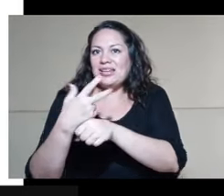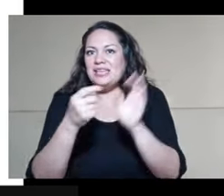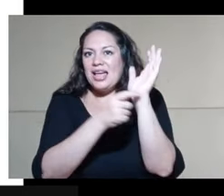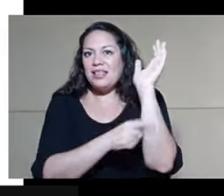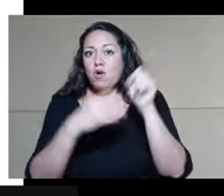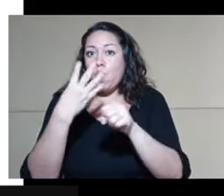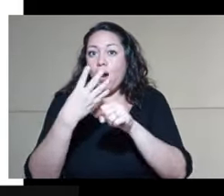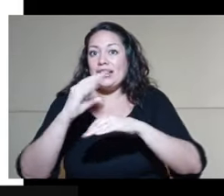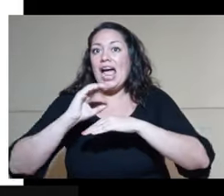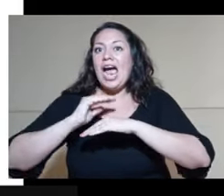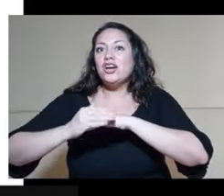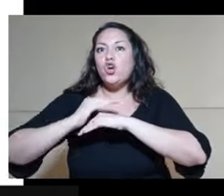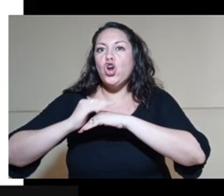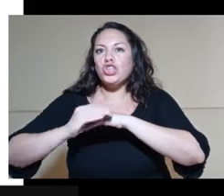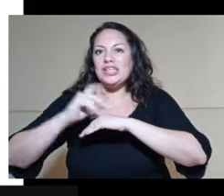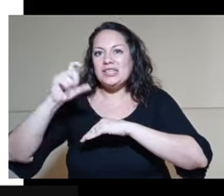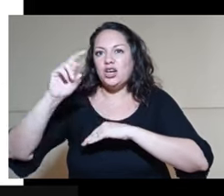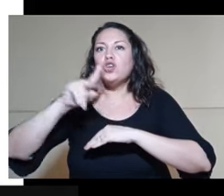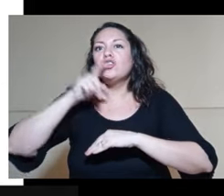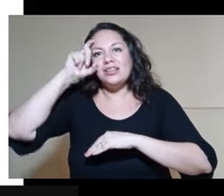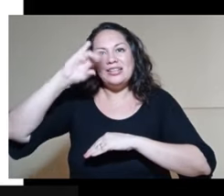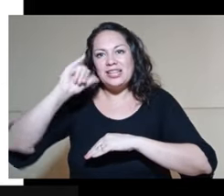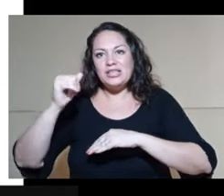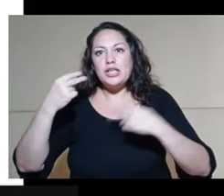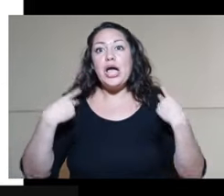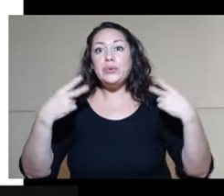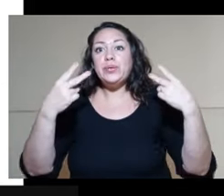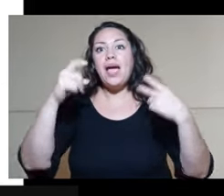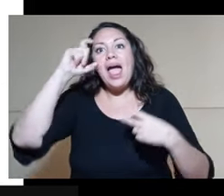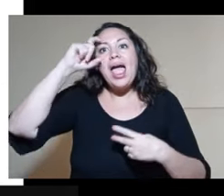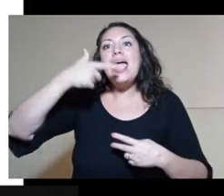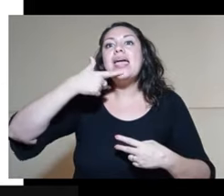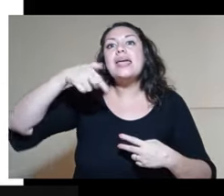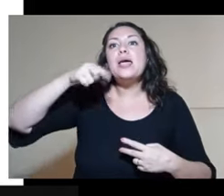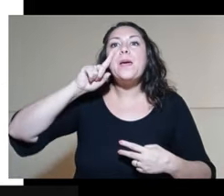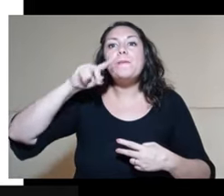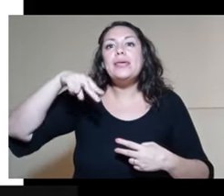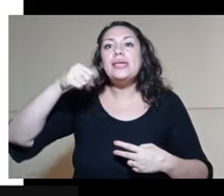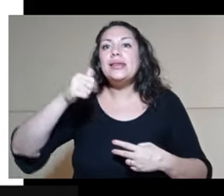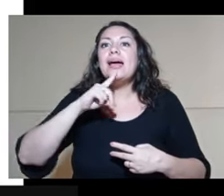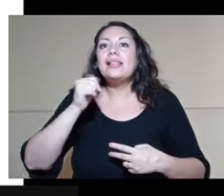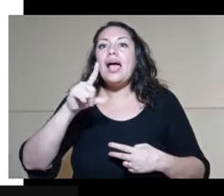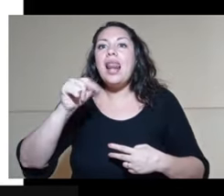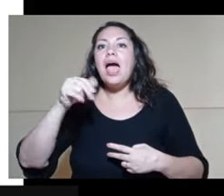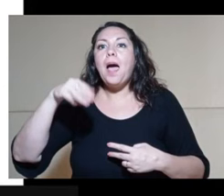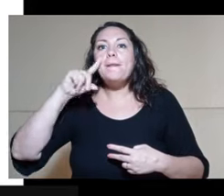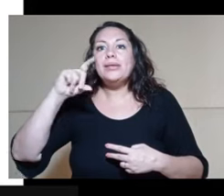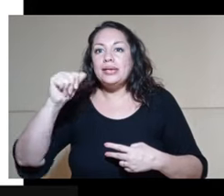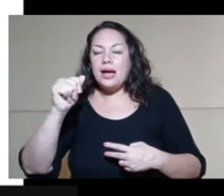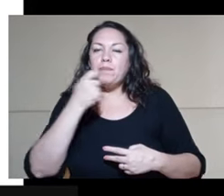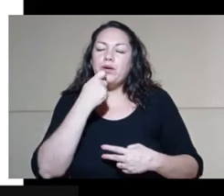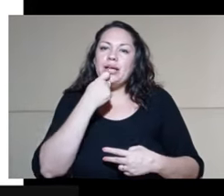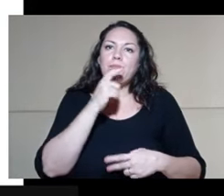al tálamo, y a la cuarta a la corteza. Esta vía se llama espinotalámica, ¿eh? En el caso, cuando